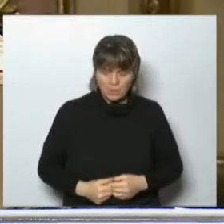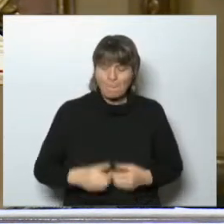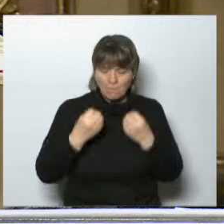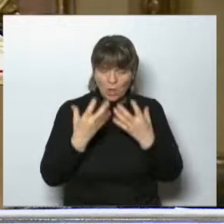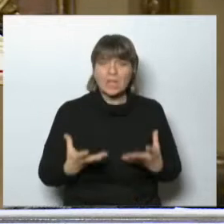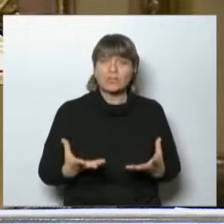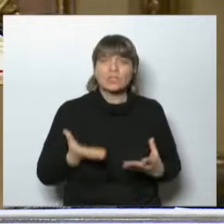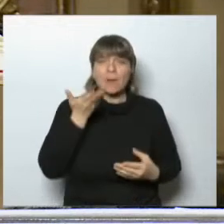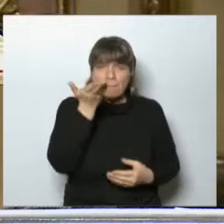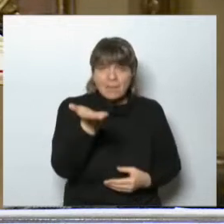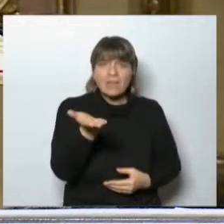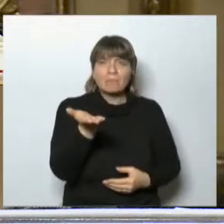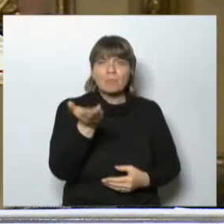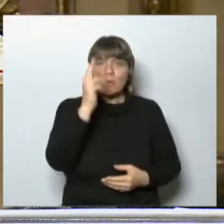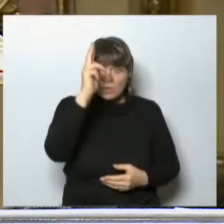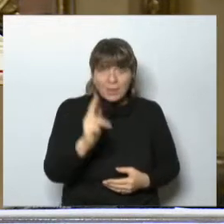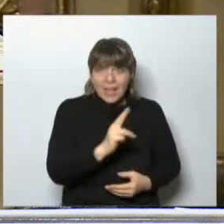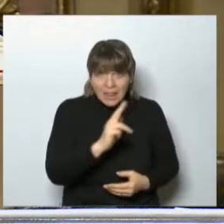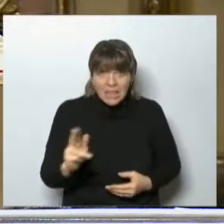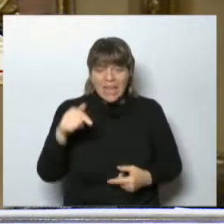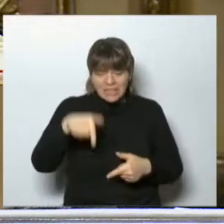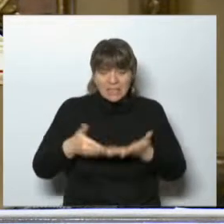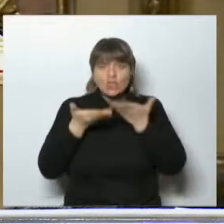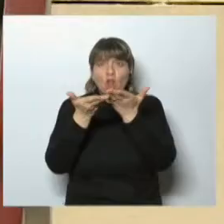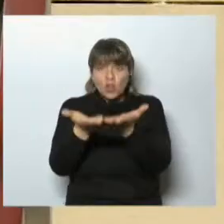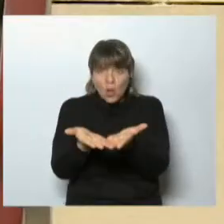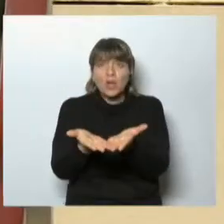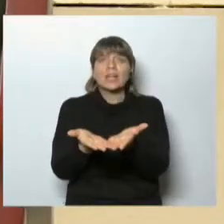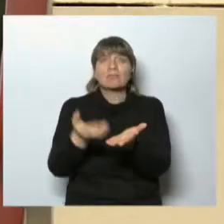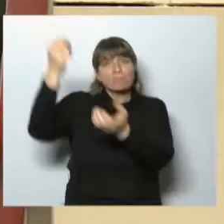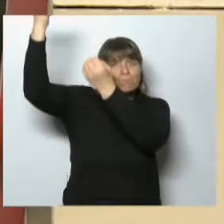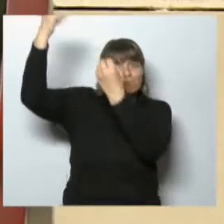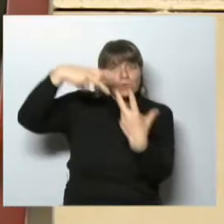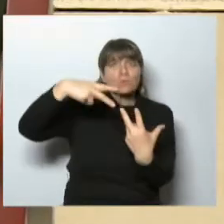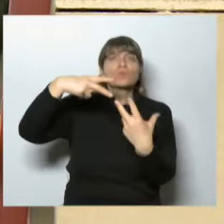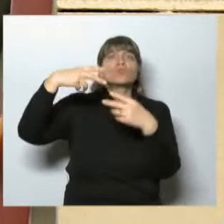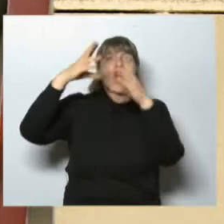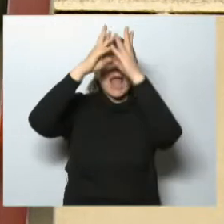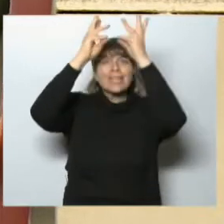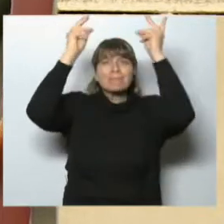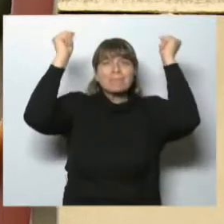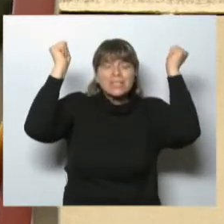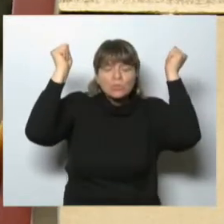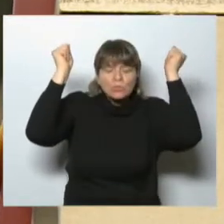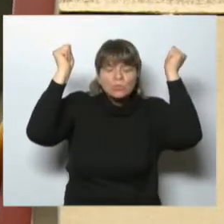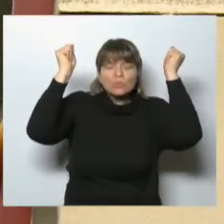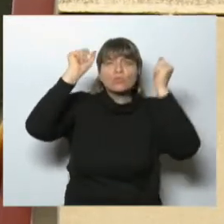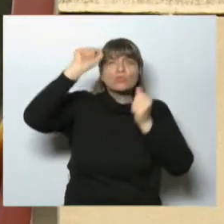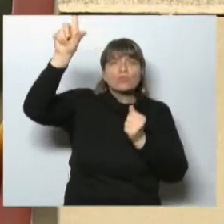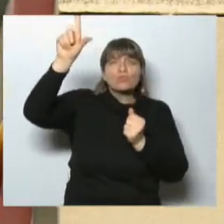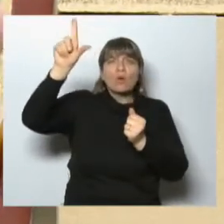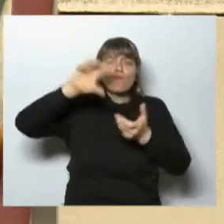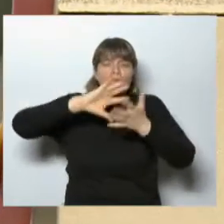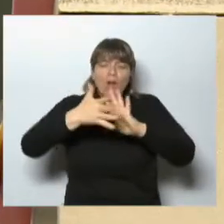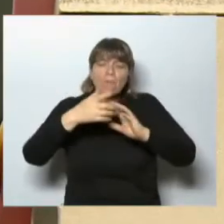Por eso te pedimos que santifiques estos dones con la efusión de tu Espíritu, de manera que